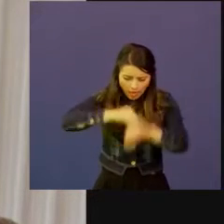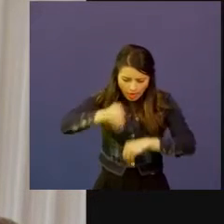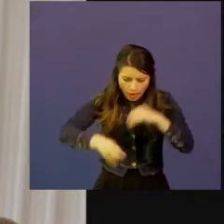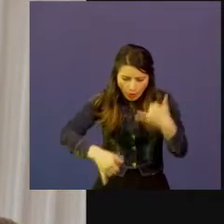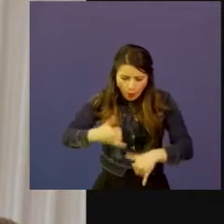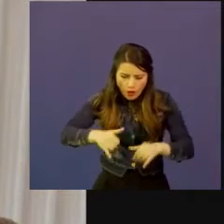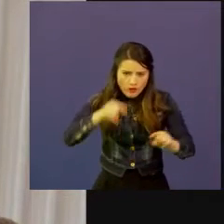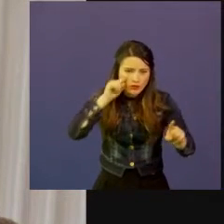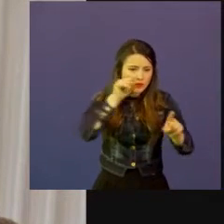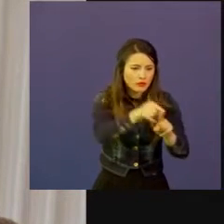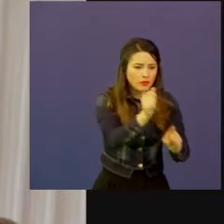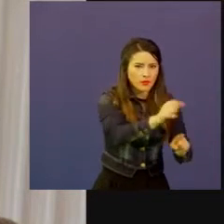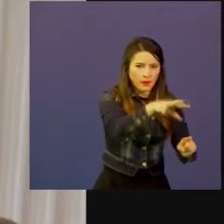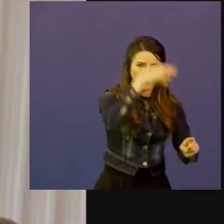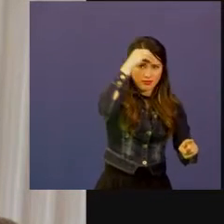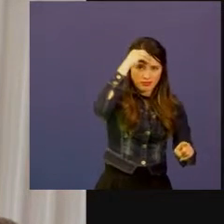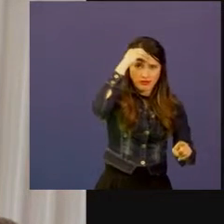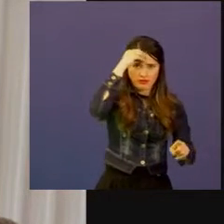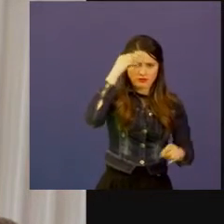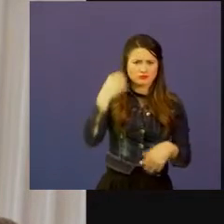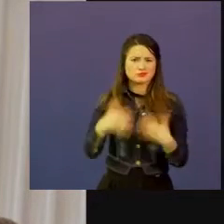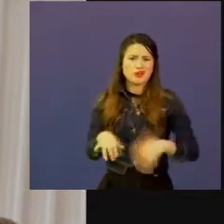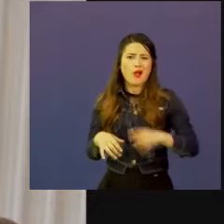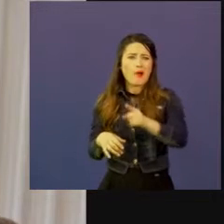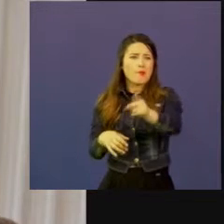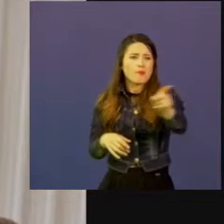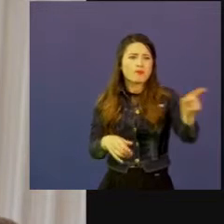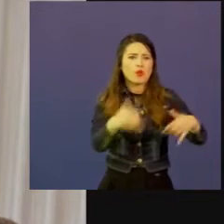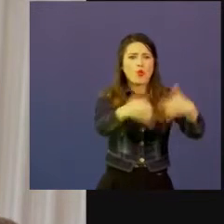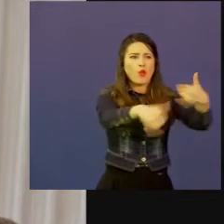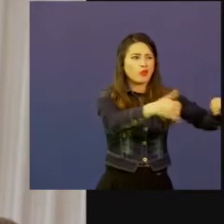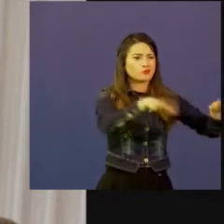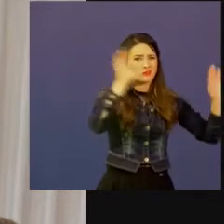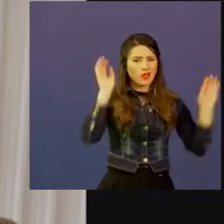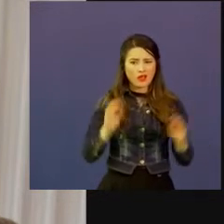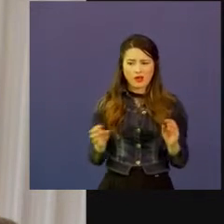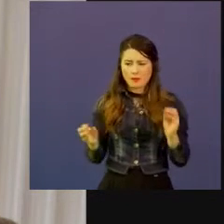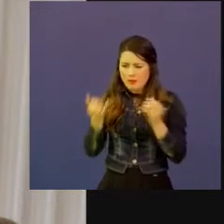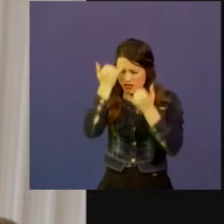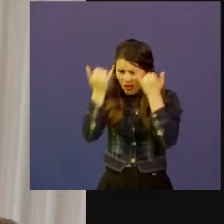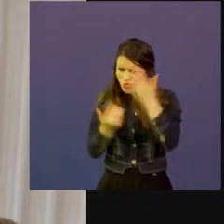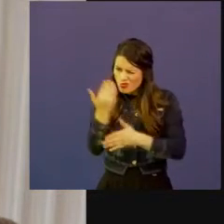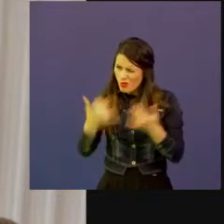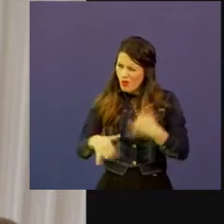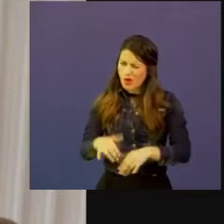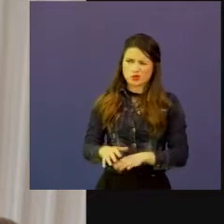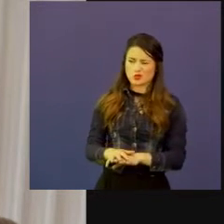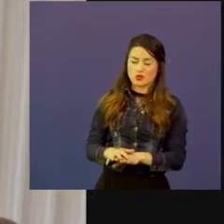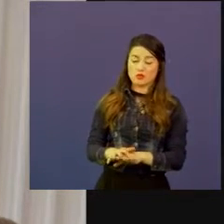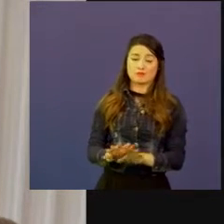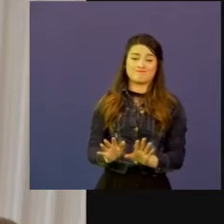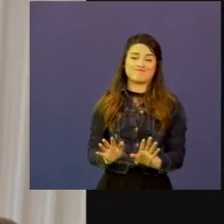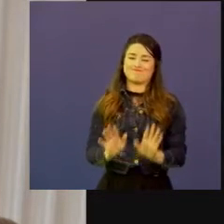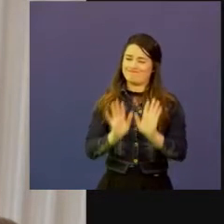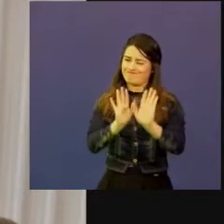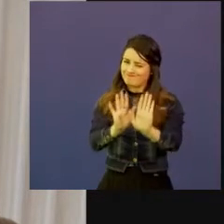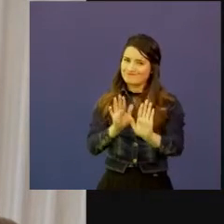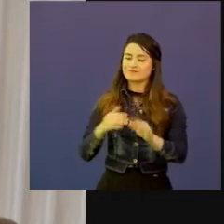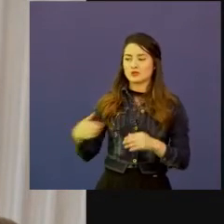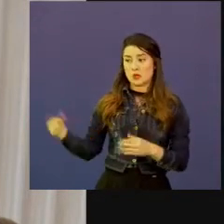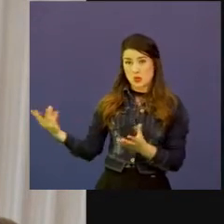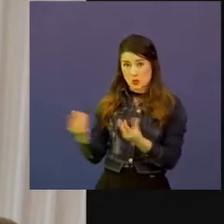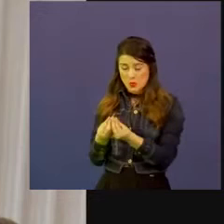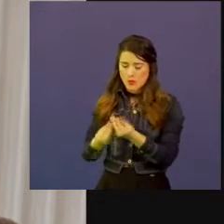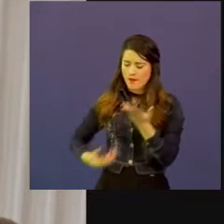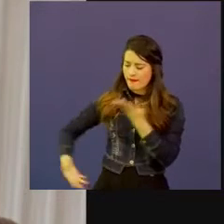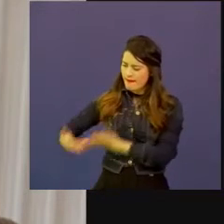el aprendizaje y no utilizar los que ya existen? Hicimos un análisis, una revisión de las